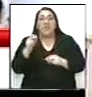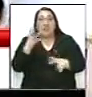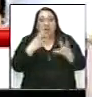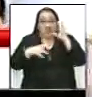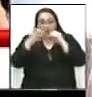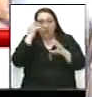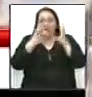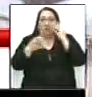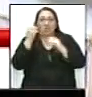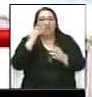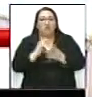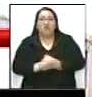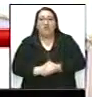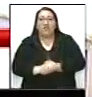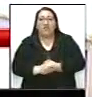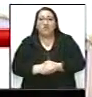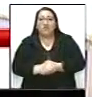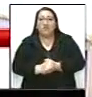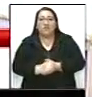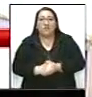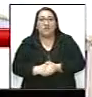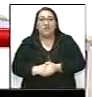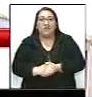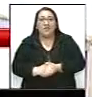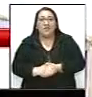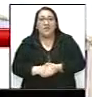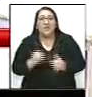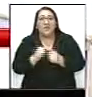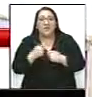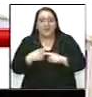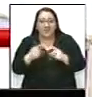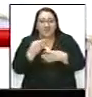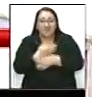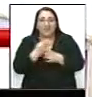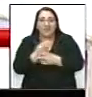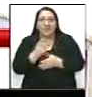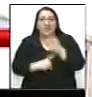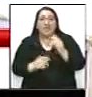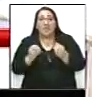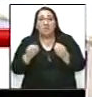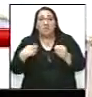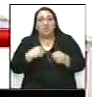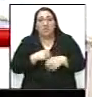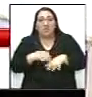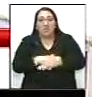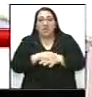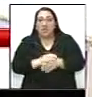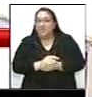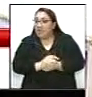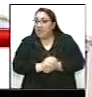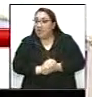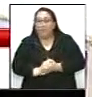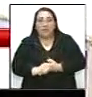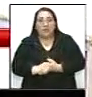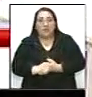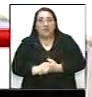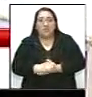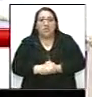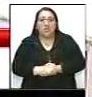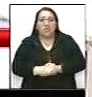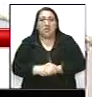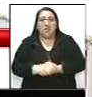dos instituciones al momento de plantear una reforma como la que estamos llevando a cabo, presidenta. Creo que